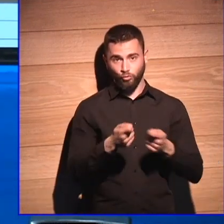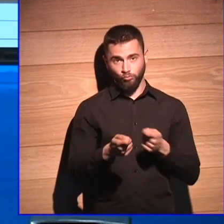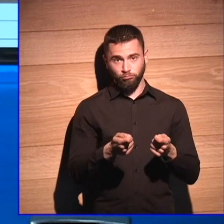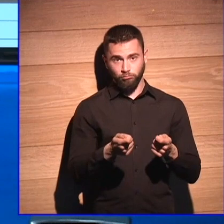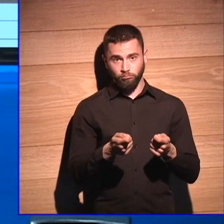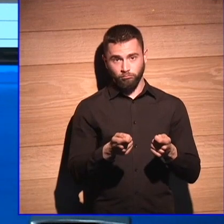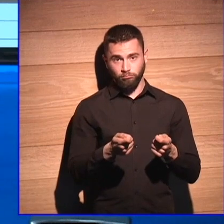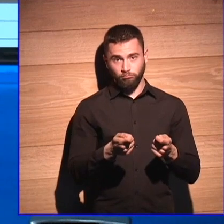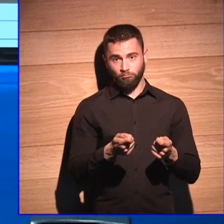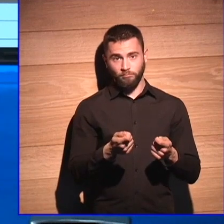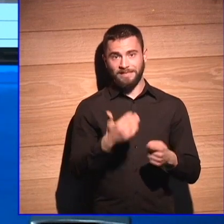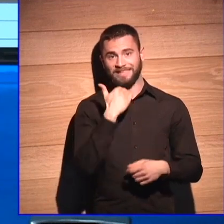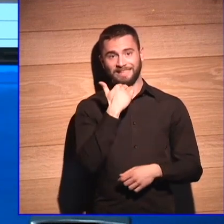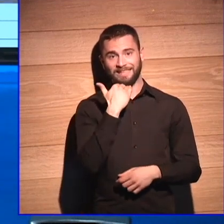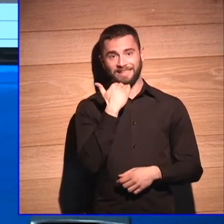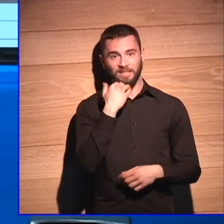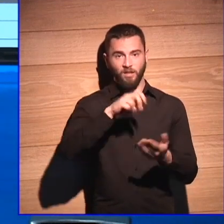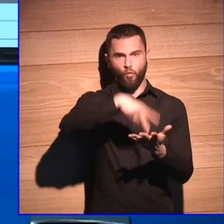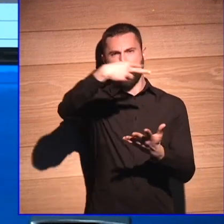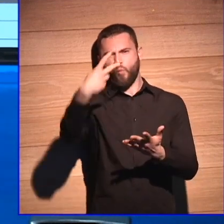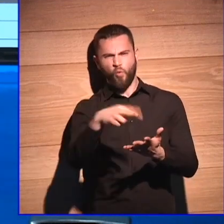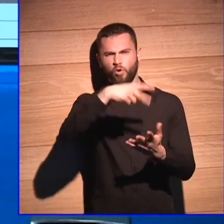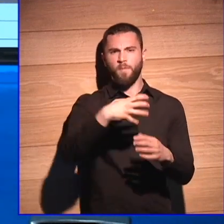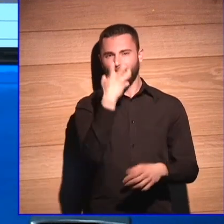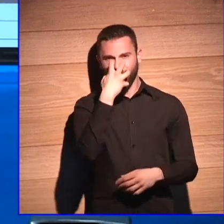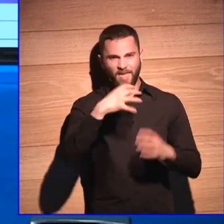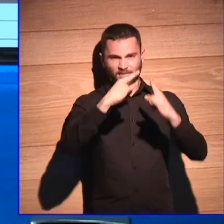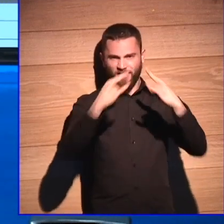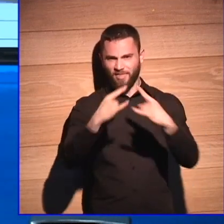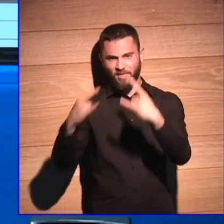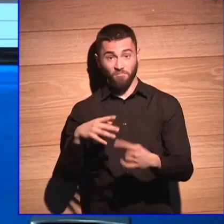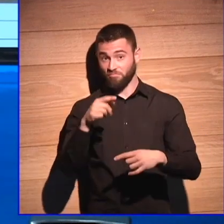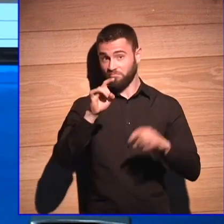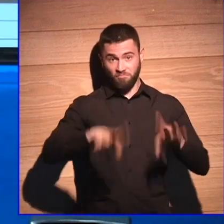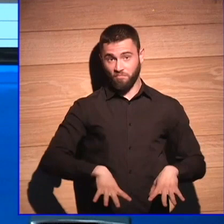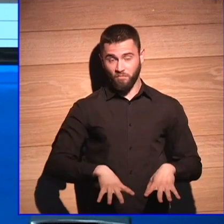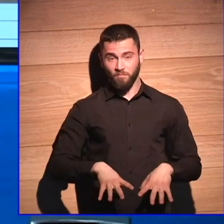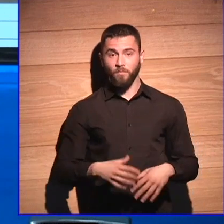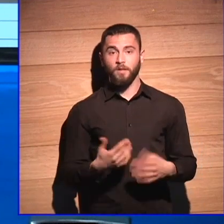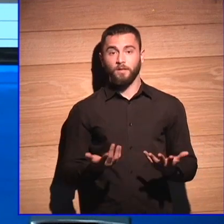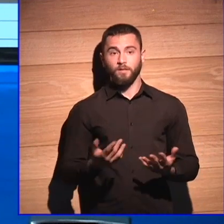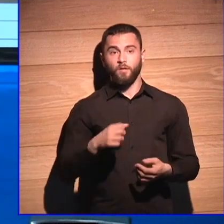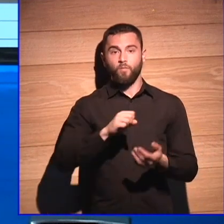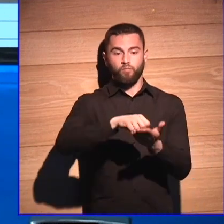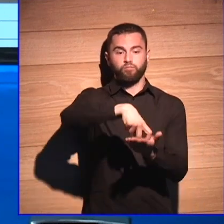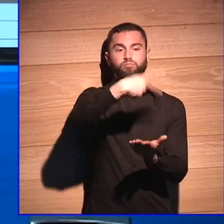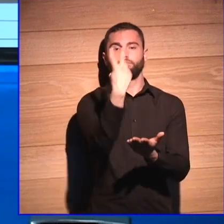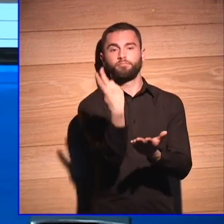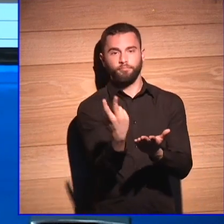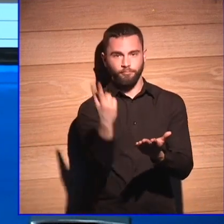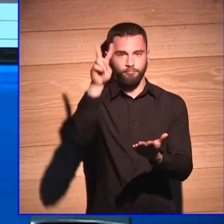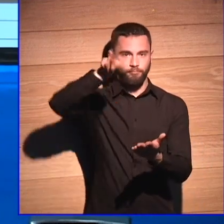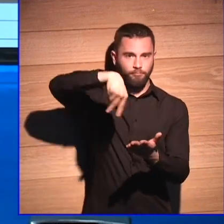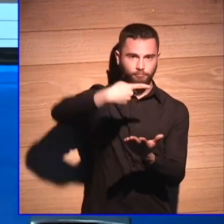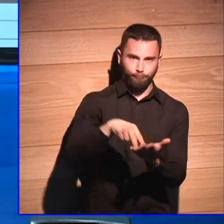es casi un acróbata circense que nos realizará incluso un salto mortal.